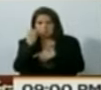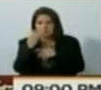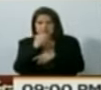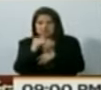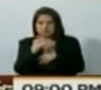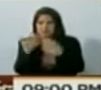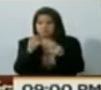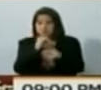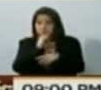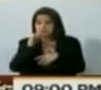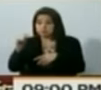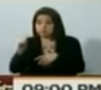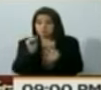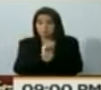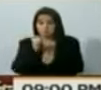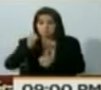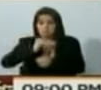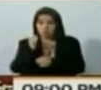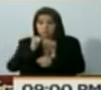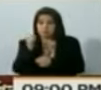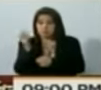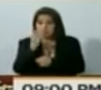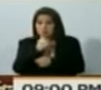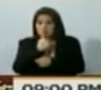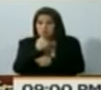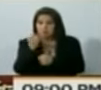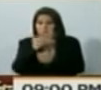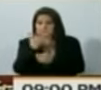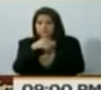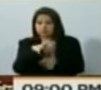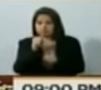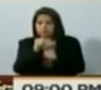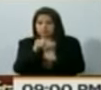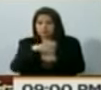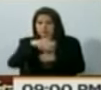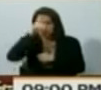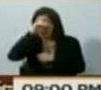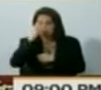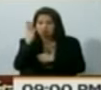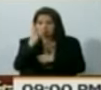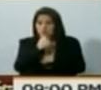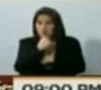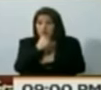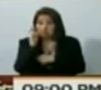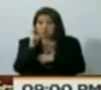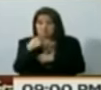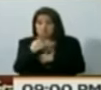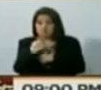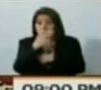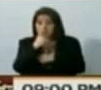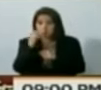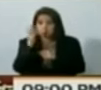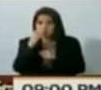Denúncienlo. No tienen escrúpulos. Por eso cuando uno ve como que se fue la luz en tal lugar, mire,